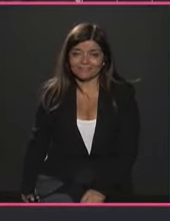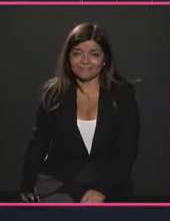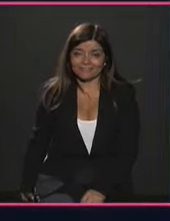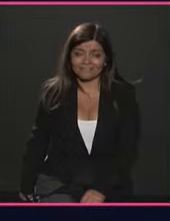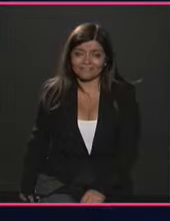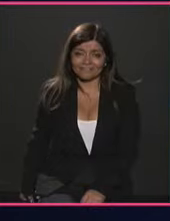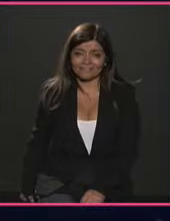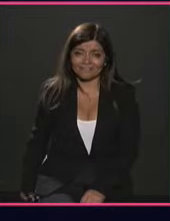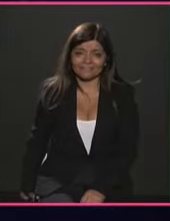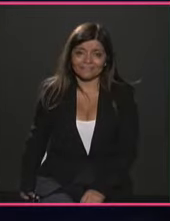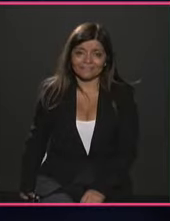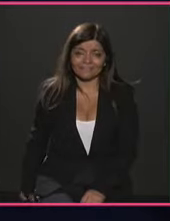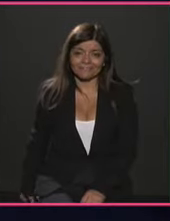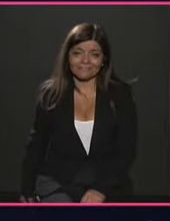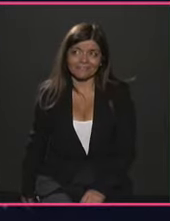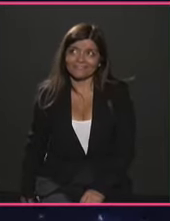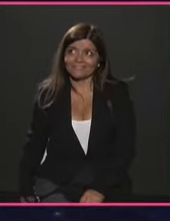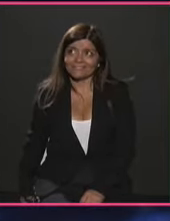urban